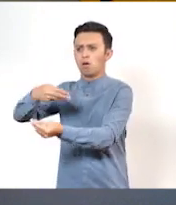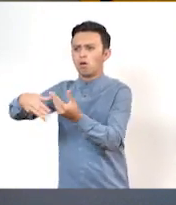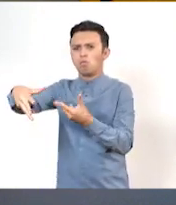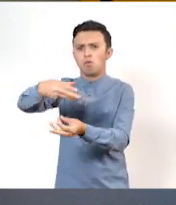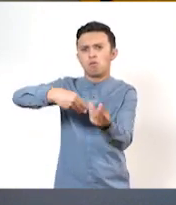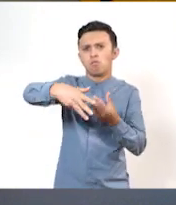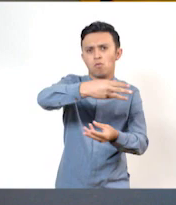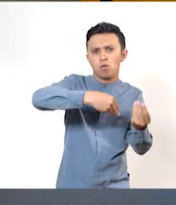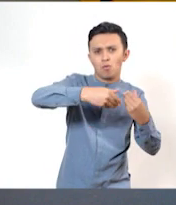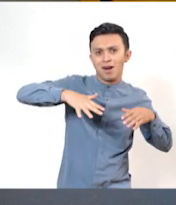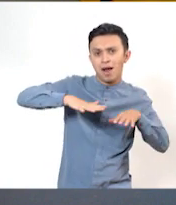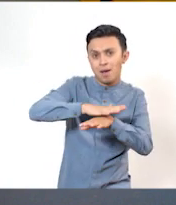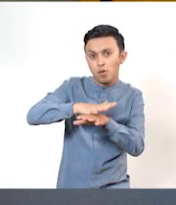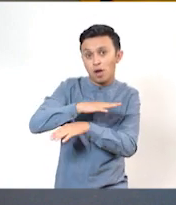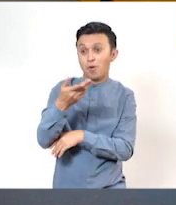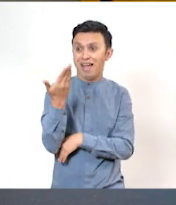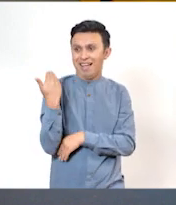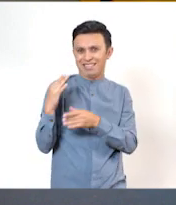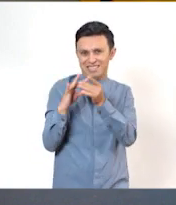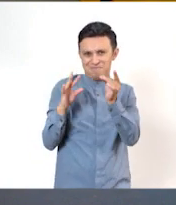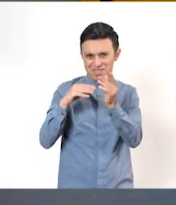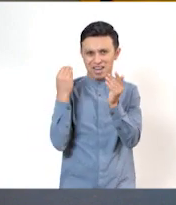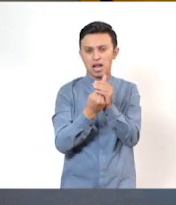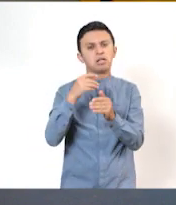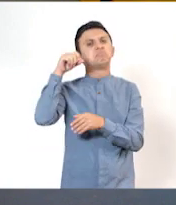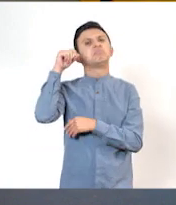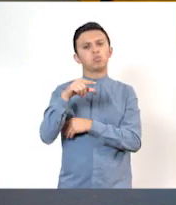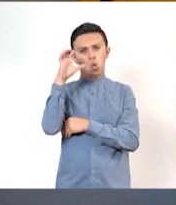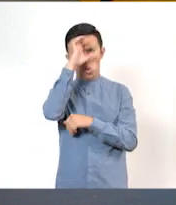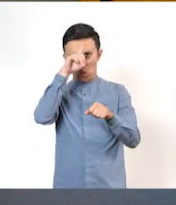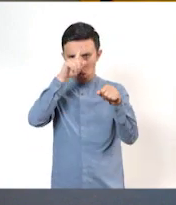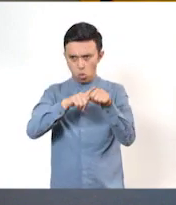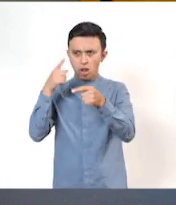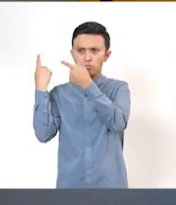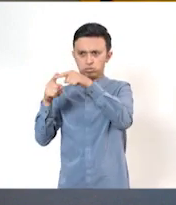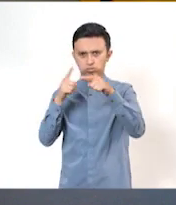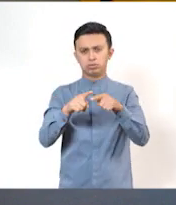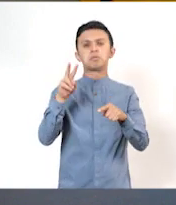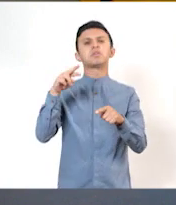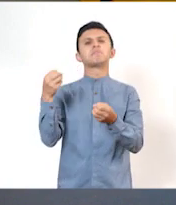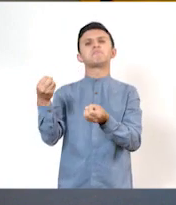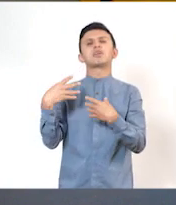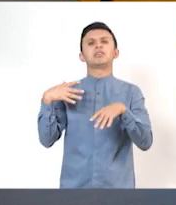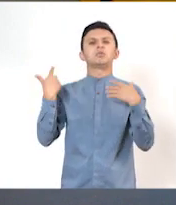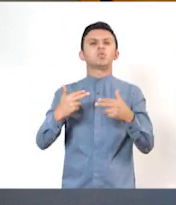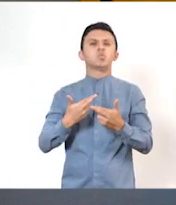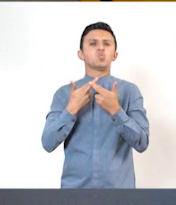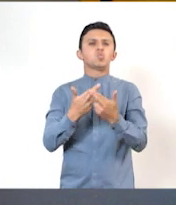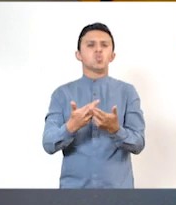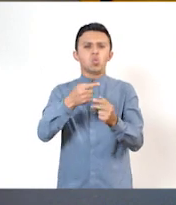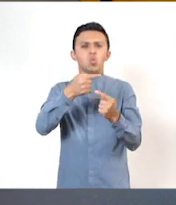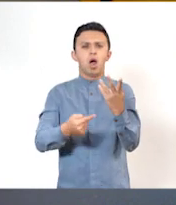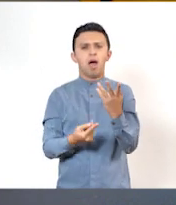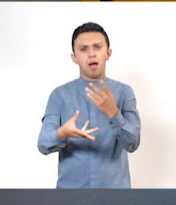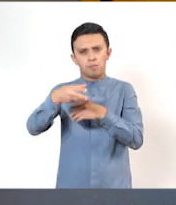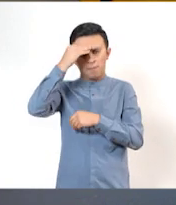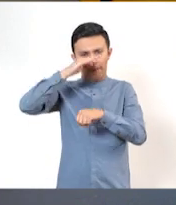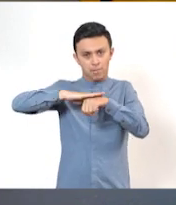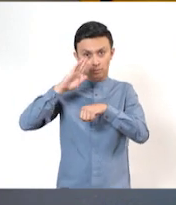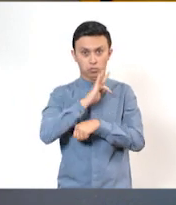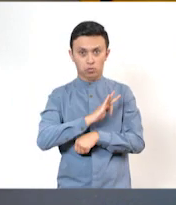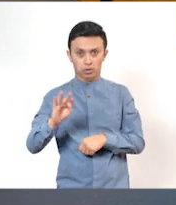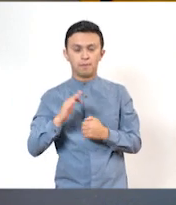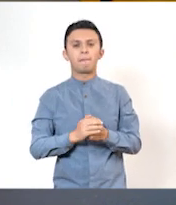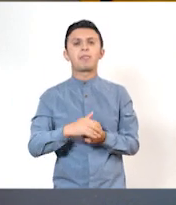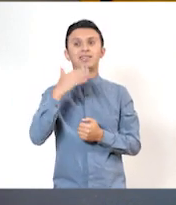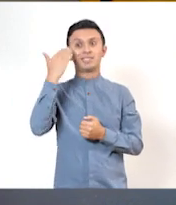tenemos entre poblaciones y, como hemos visto en anteriores sesiones, la diversidad cultural nos enriquece. Qué divertido es saber que nuestras